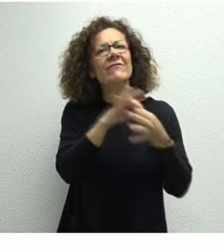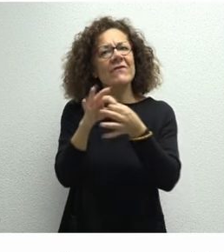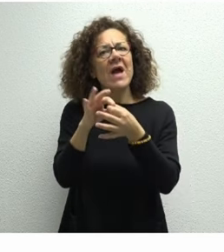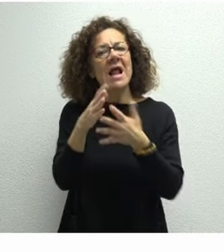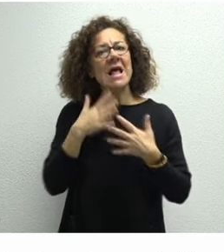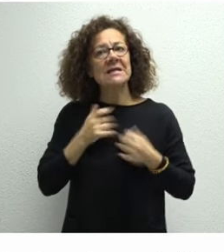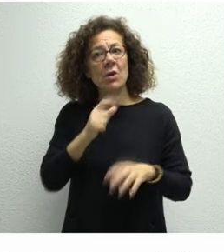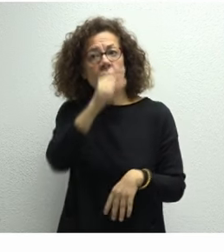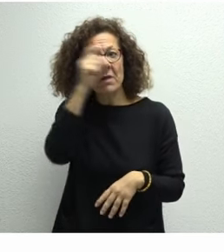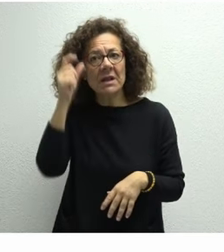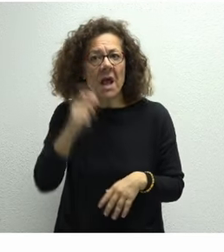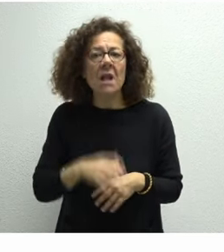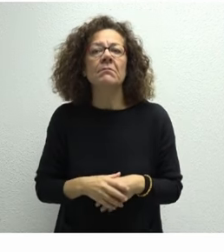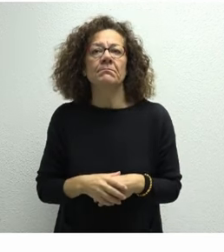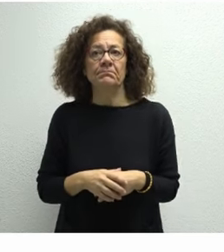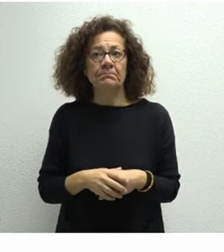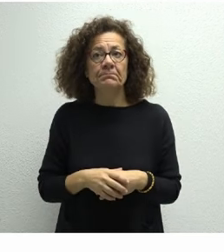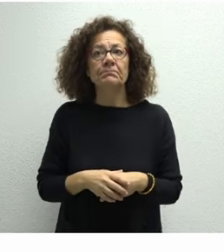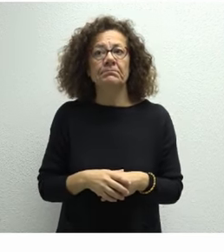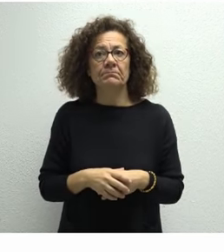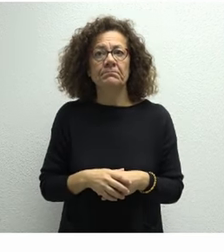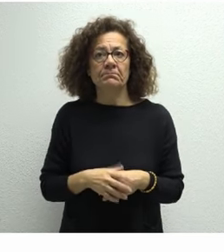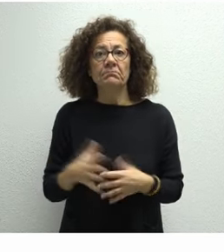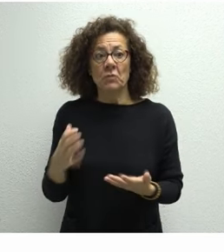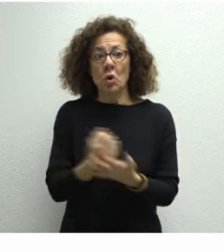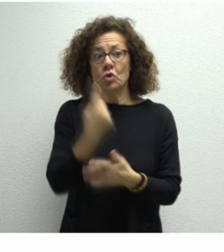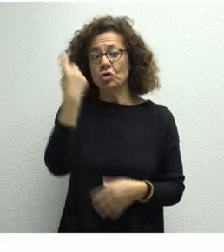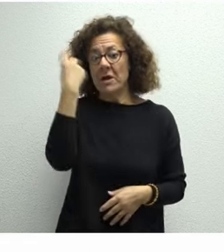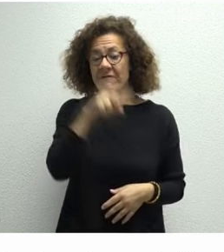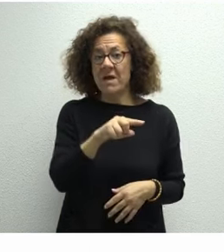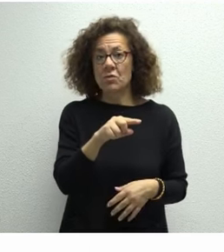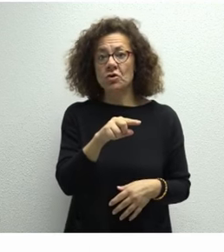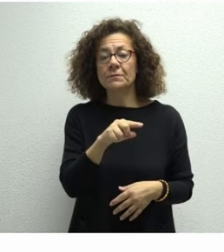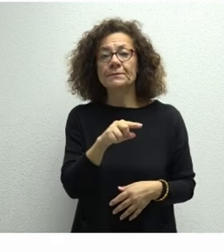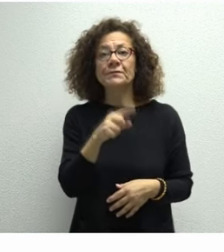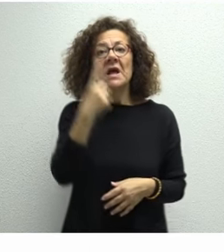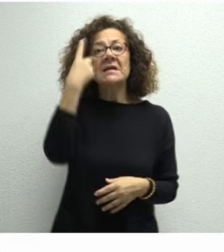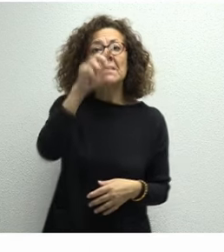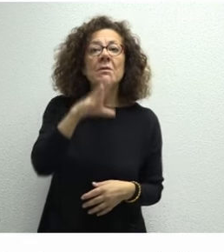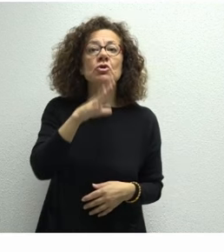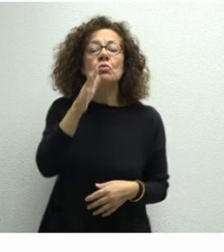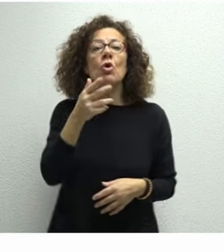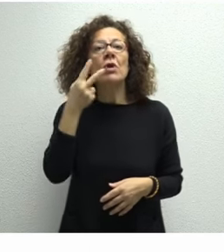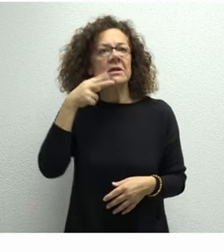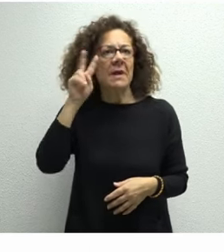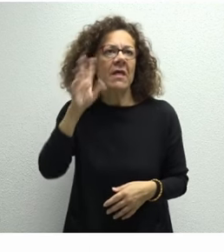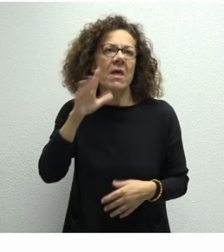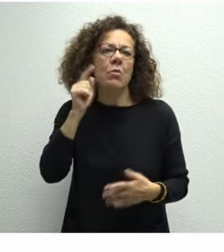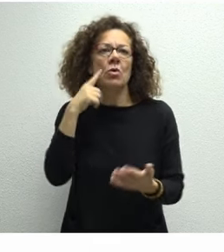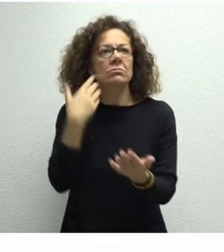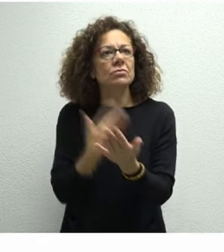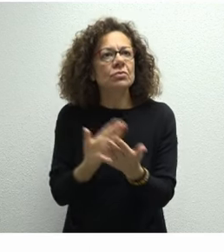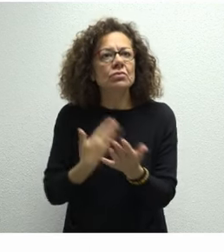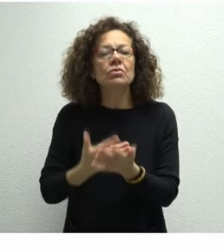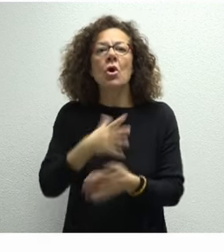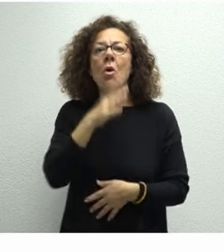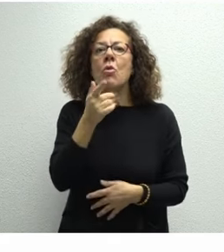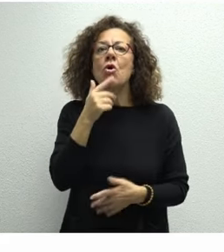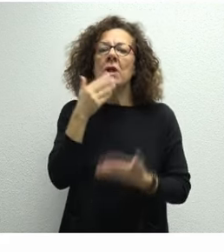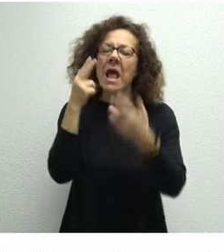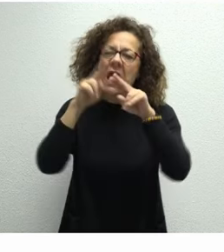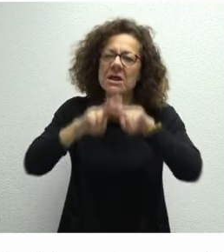Mental Pues bueno todos sabemos que la sabemos por experiencia por evidencias por estudios por